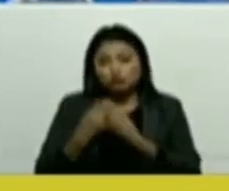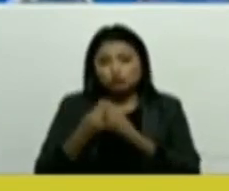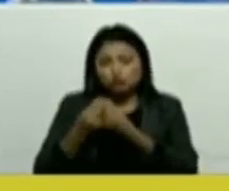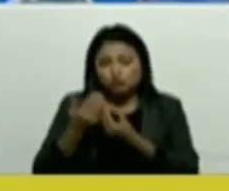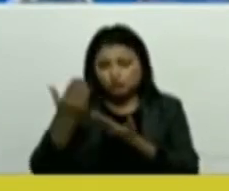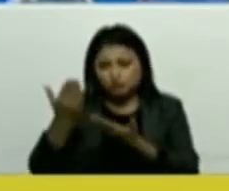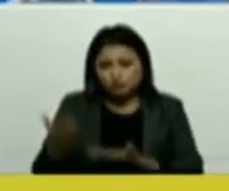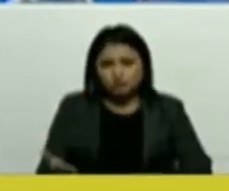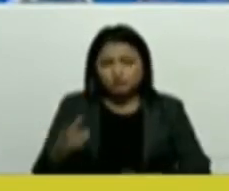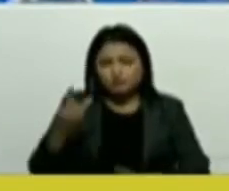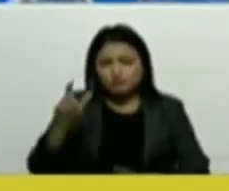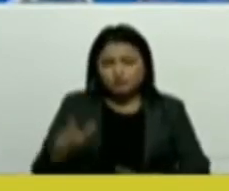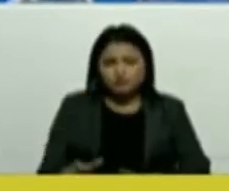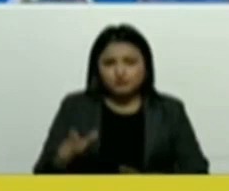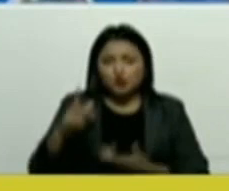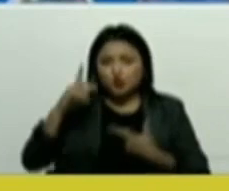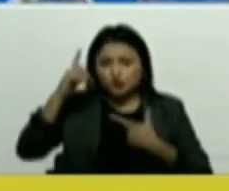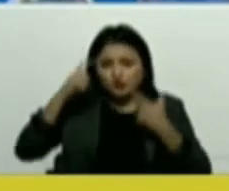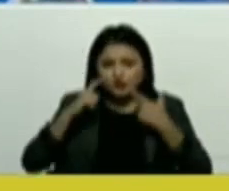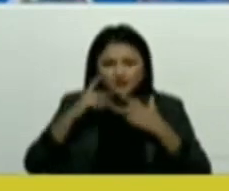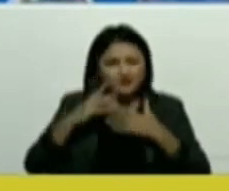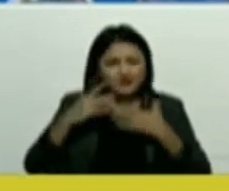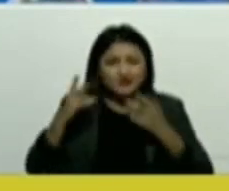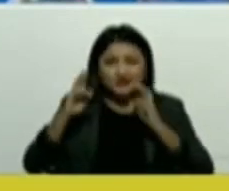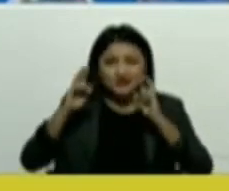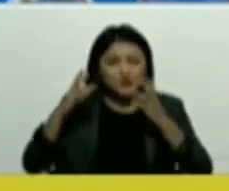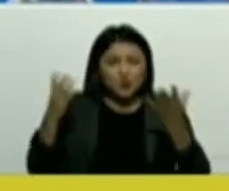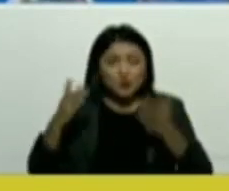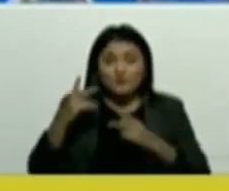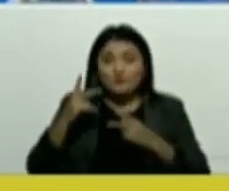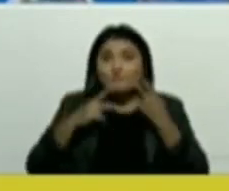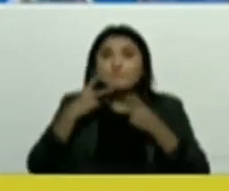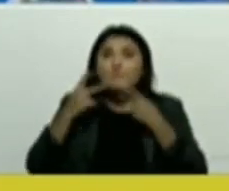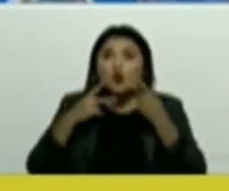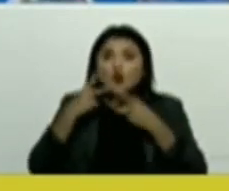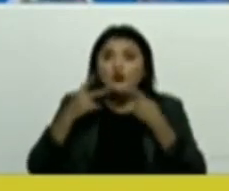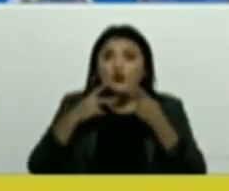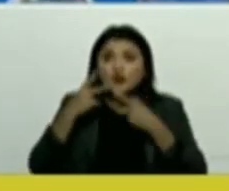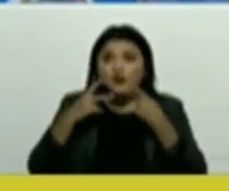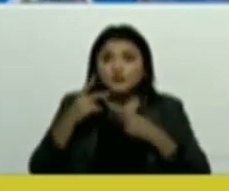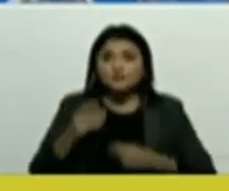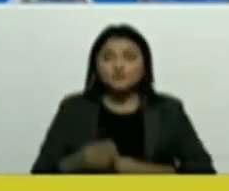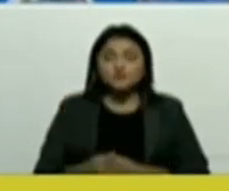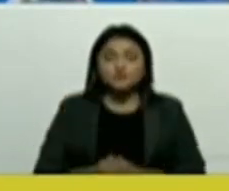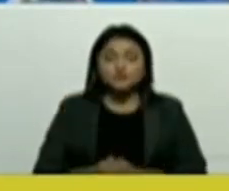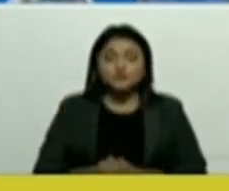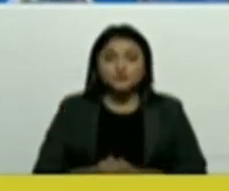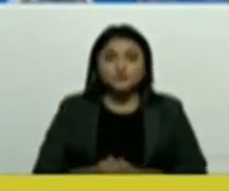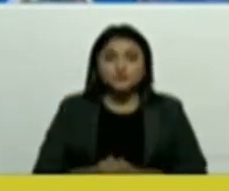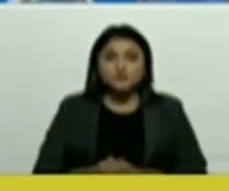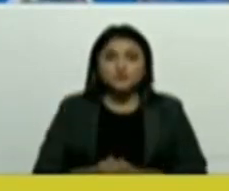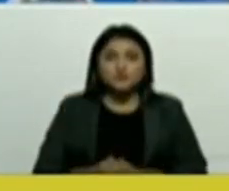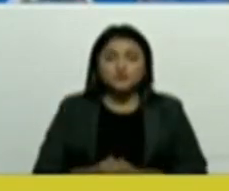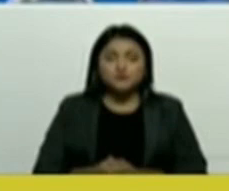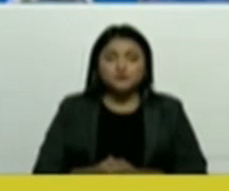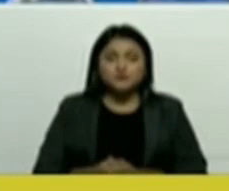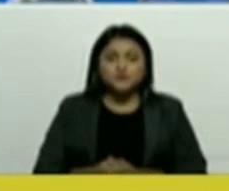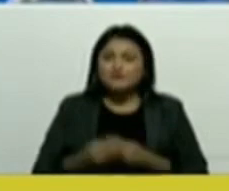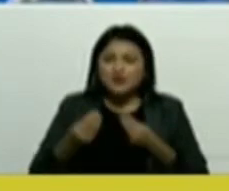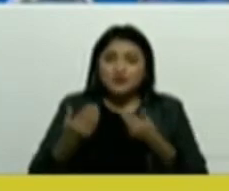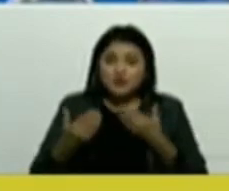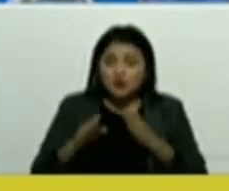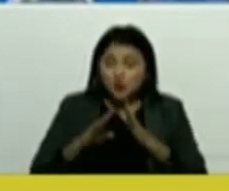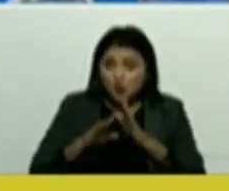Batallé con él en el viñedo político. For advanced social democracy and